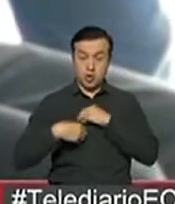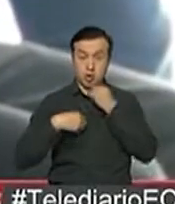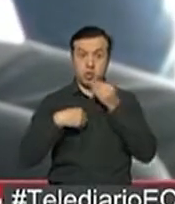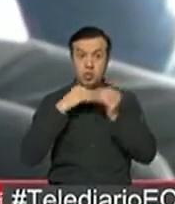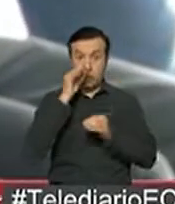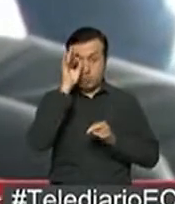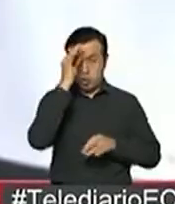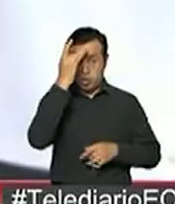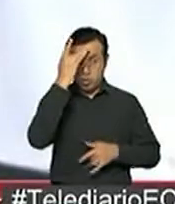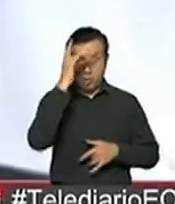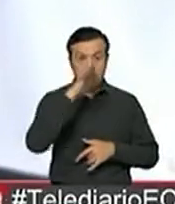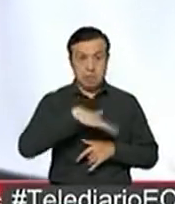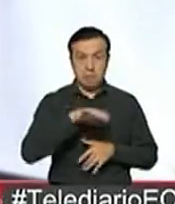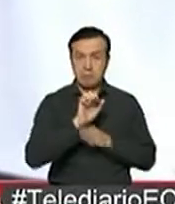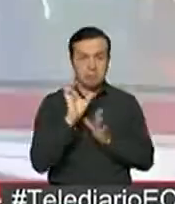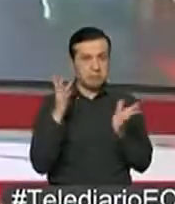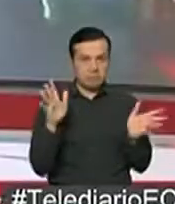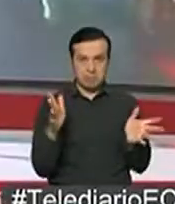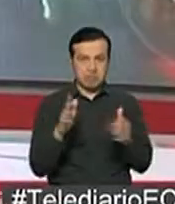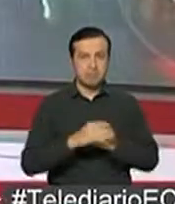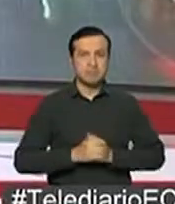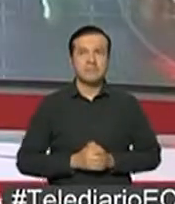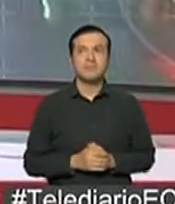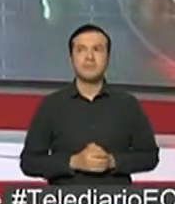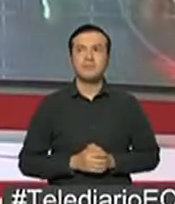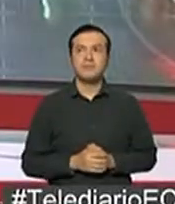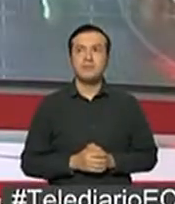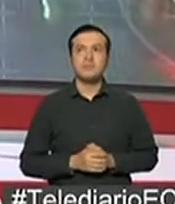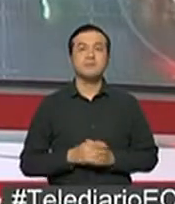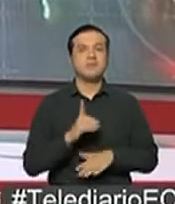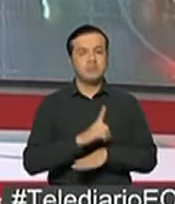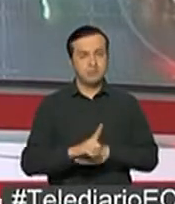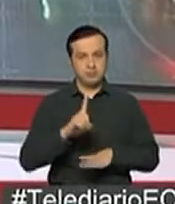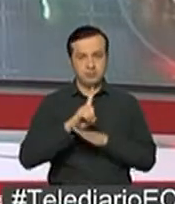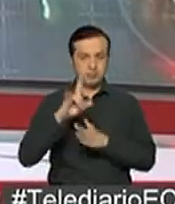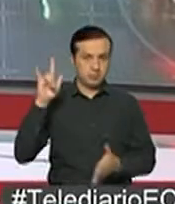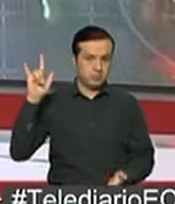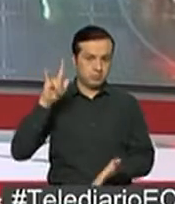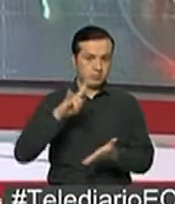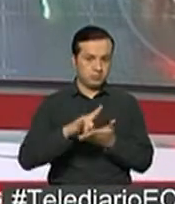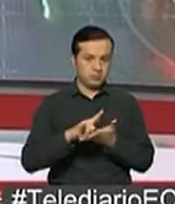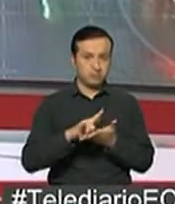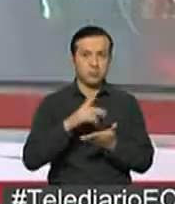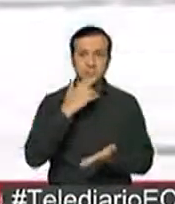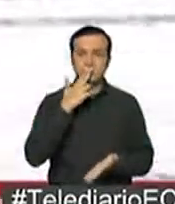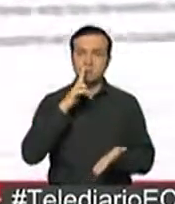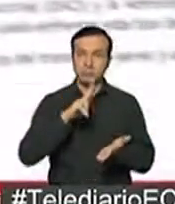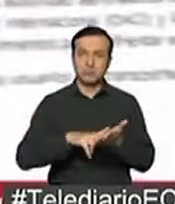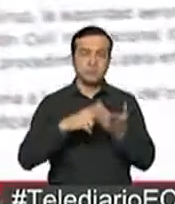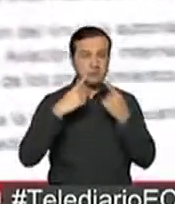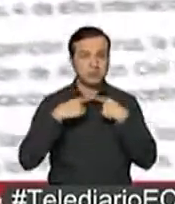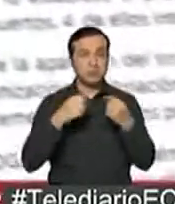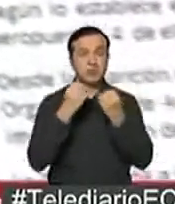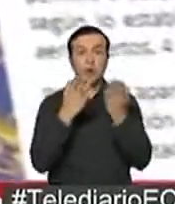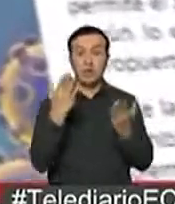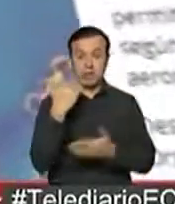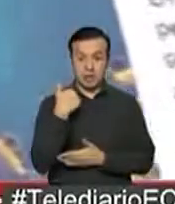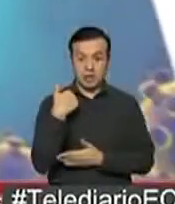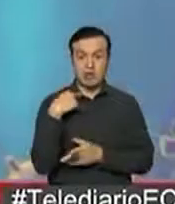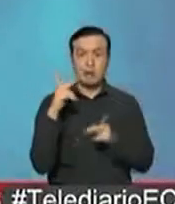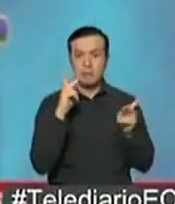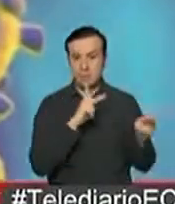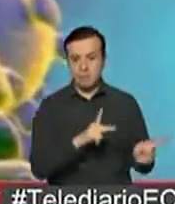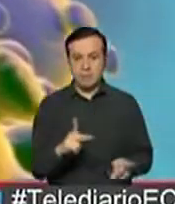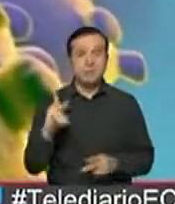virus a lejanos medios públicos la dirección general de aviación civil a través de un comunicado informó que cuenta con un plan de